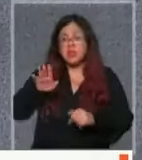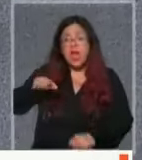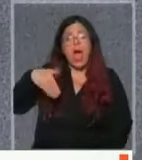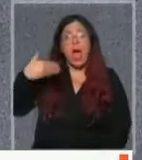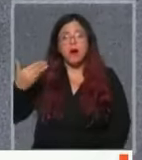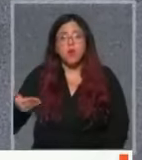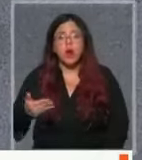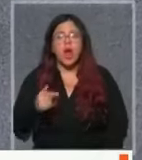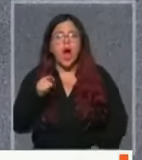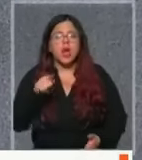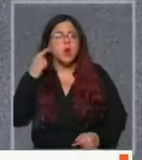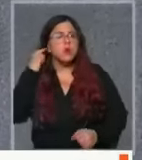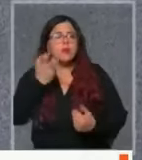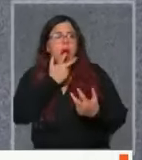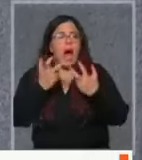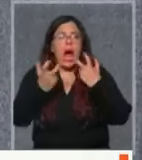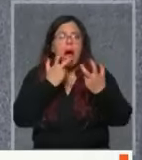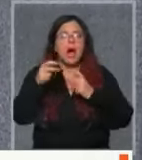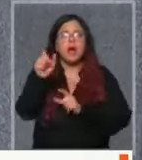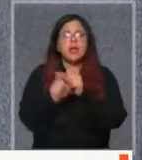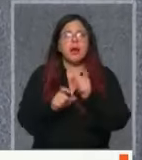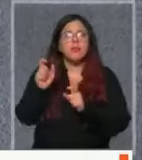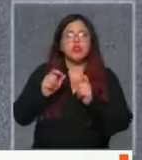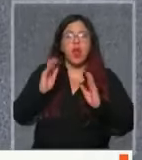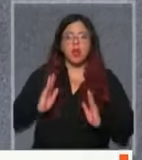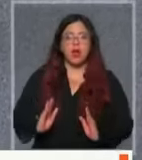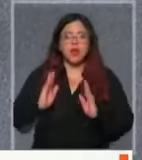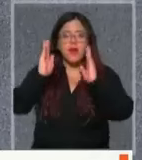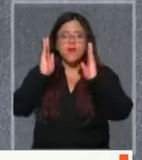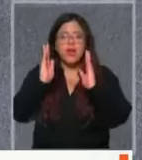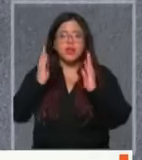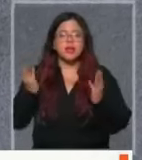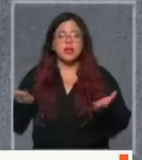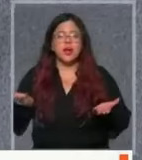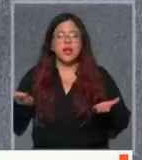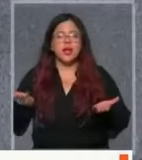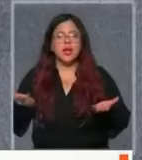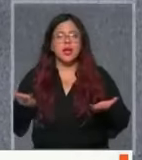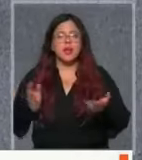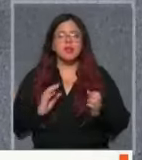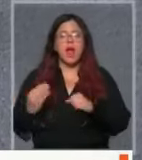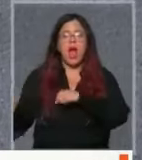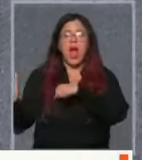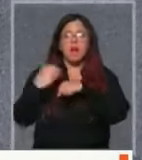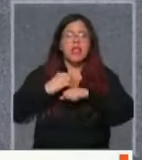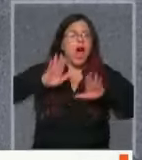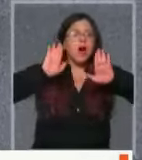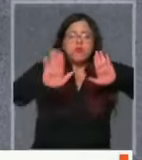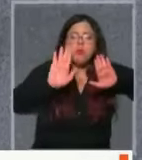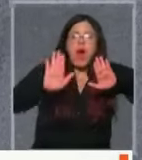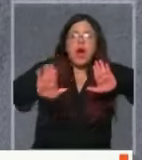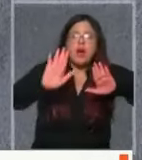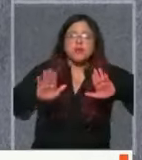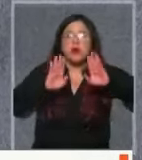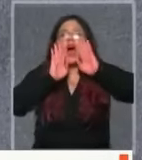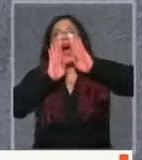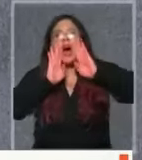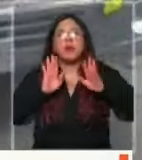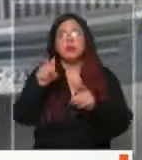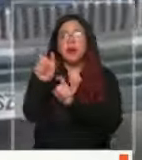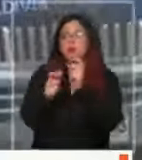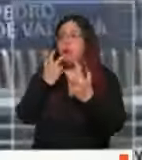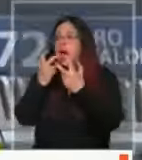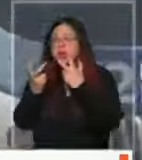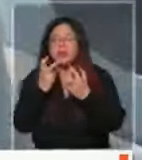gritos. Parte del personal de acá del edificio empezó a alertarnos, golpeando las puertas. Los vecinos gritaban,